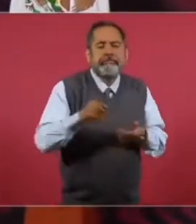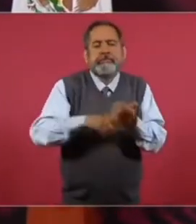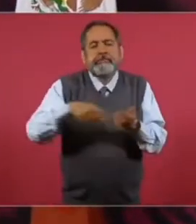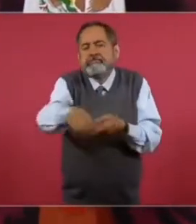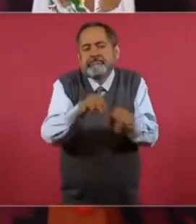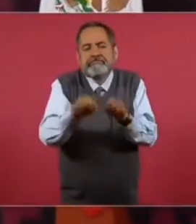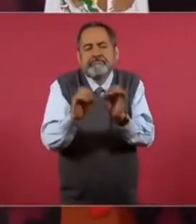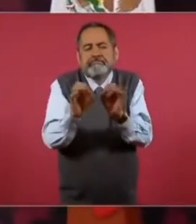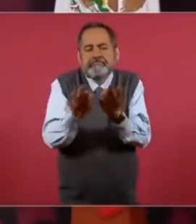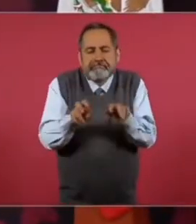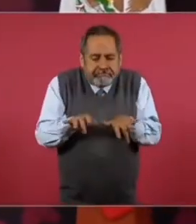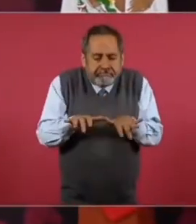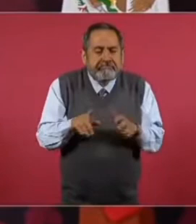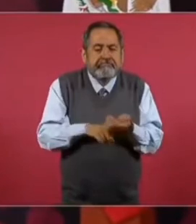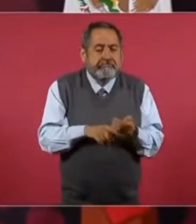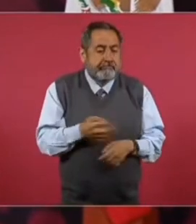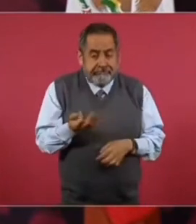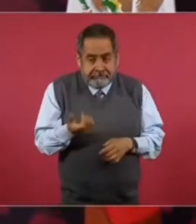oficinista,